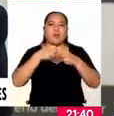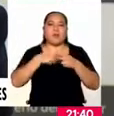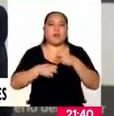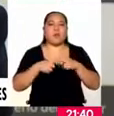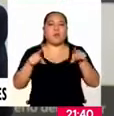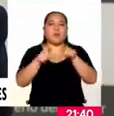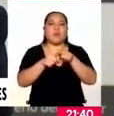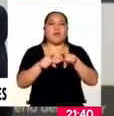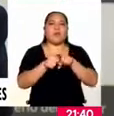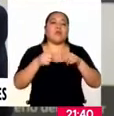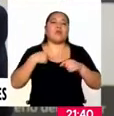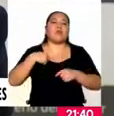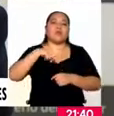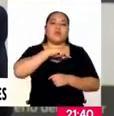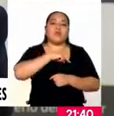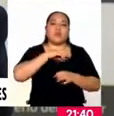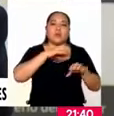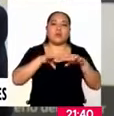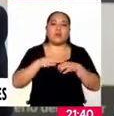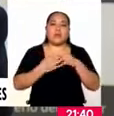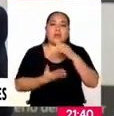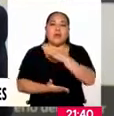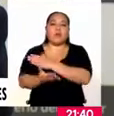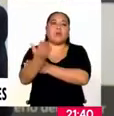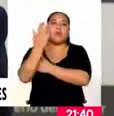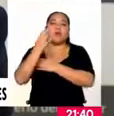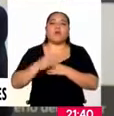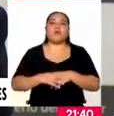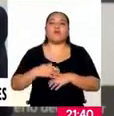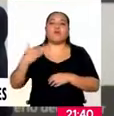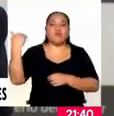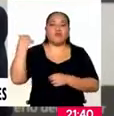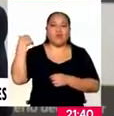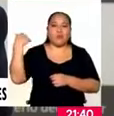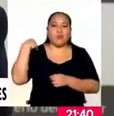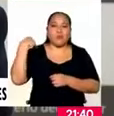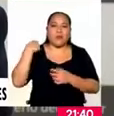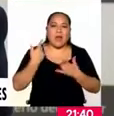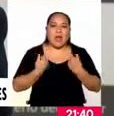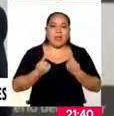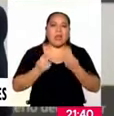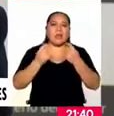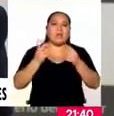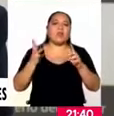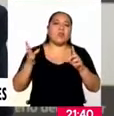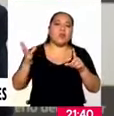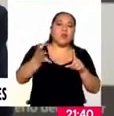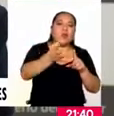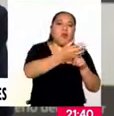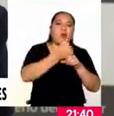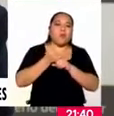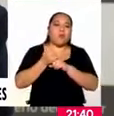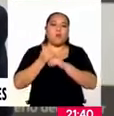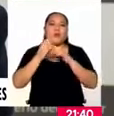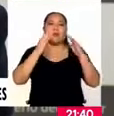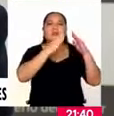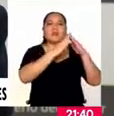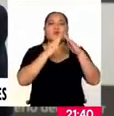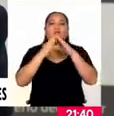Además, informo que en la mañana fuimos alertados del intento de toma de la ciudad de